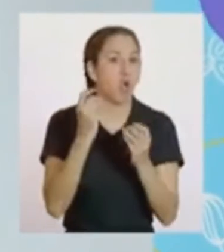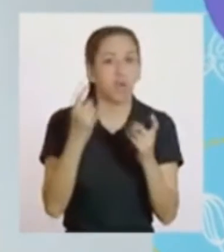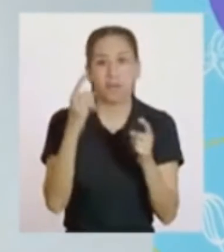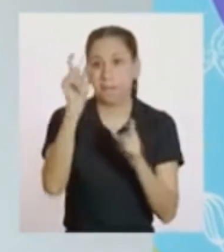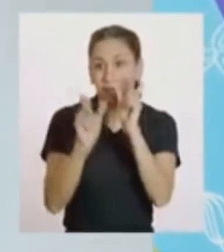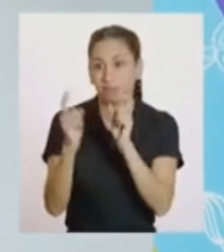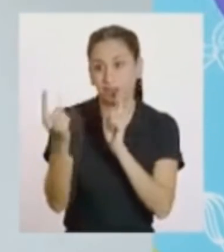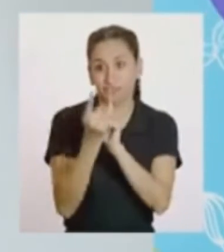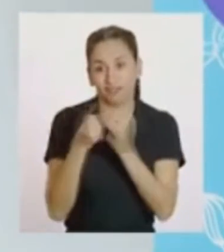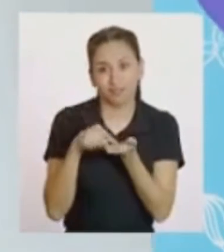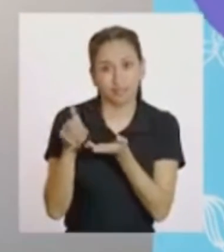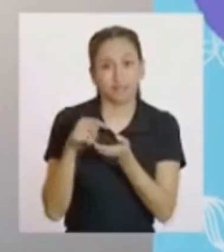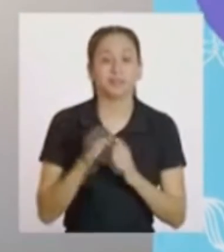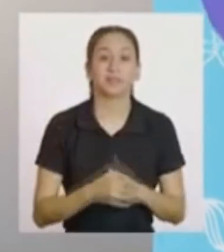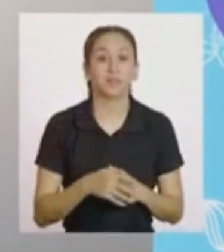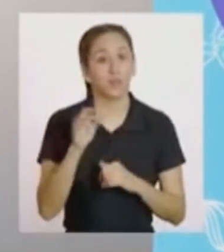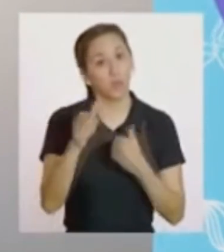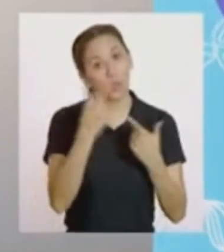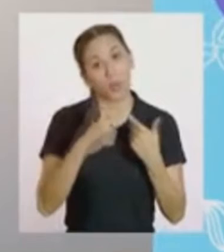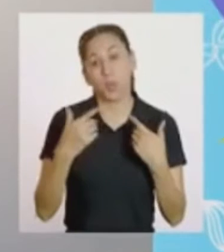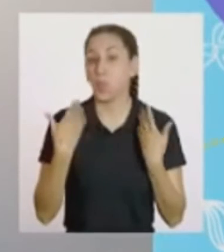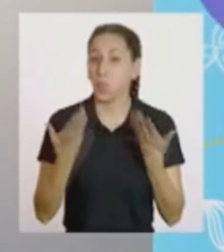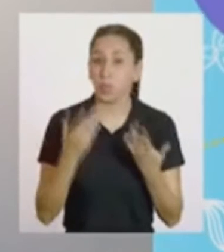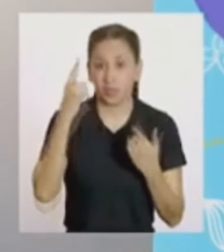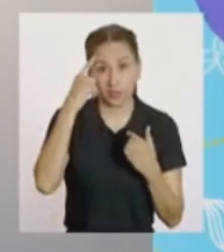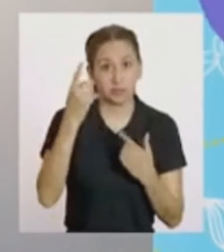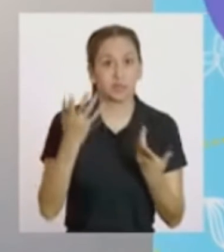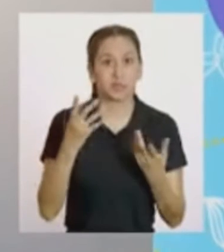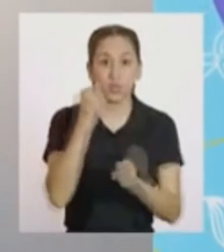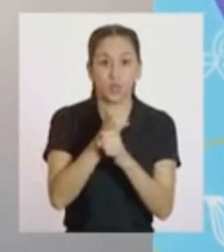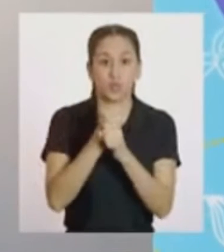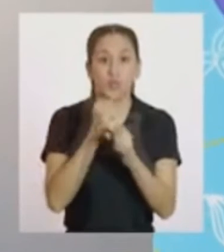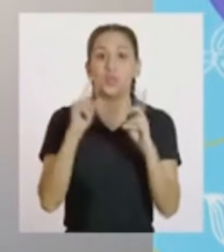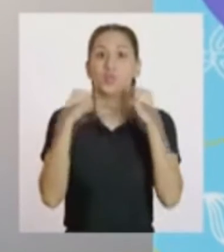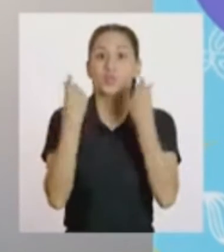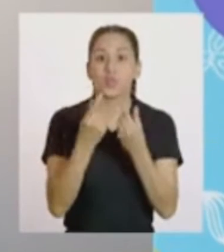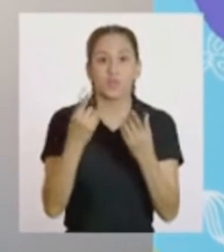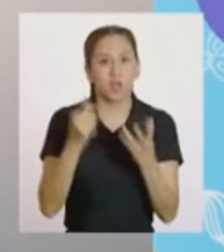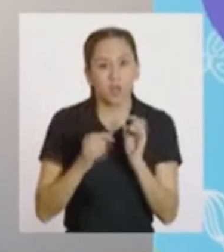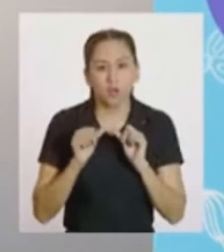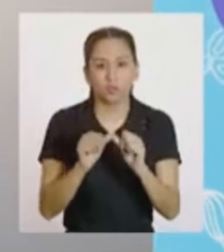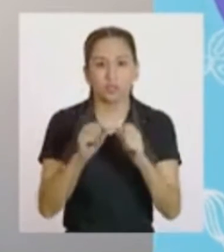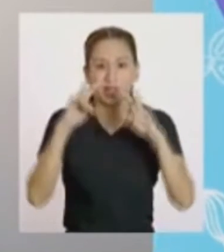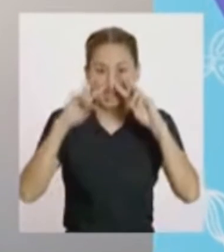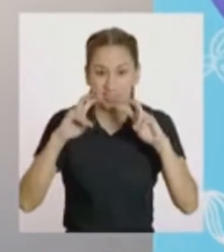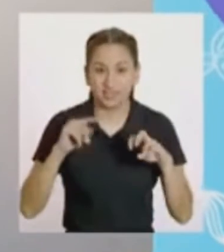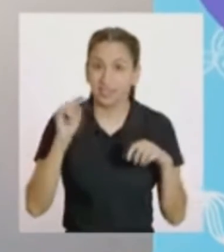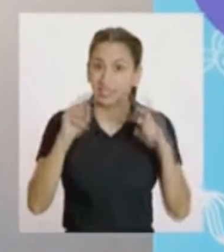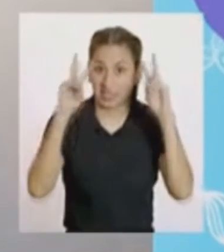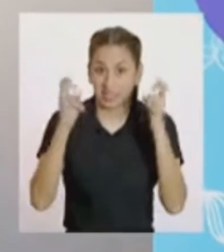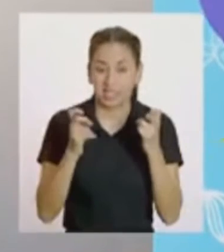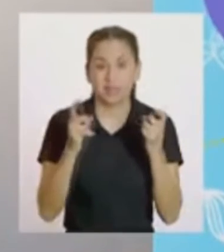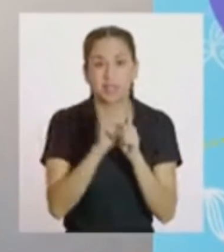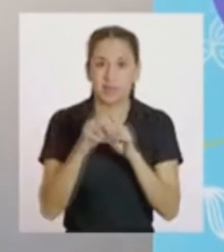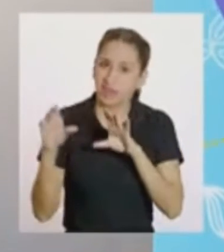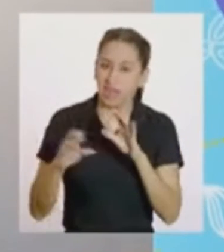directa con las personas que vivimos. Creo que podríamos organizarnos en equipos de trabajo para así investigar más sobre el tema y luego hacer